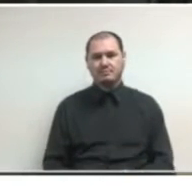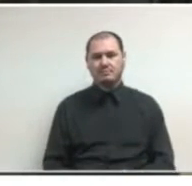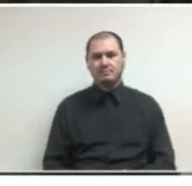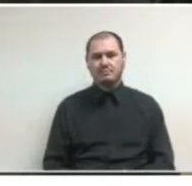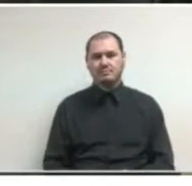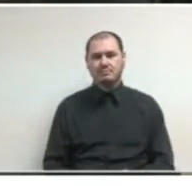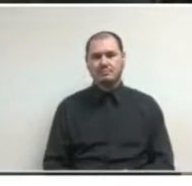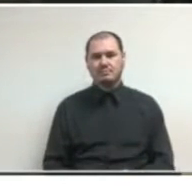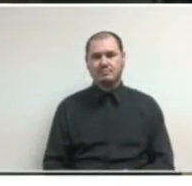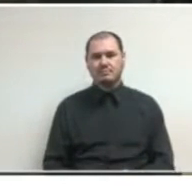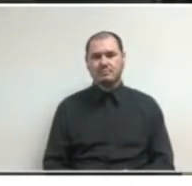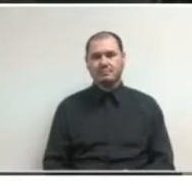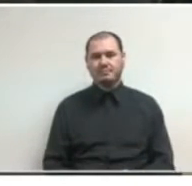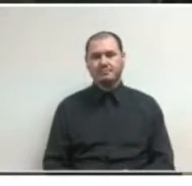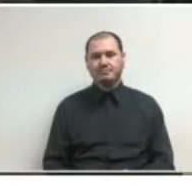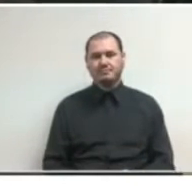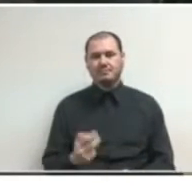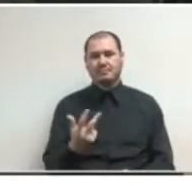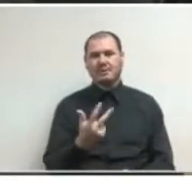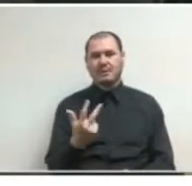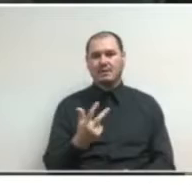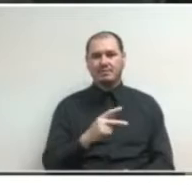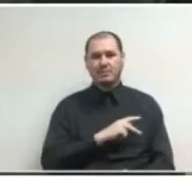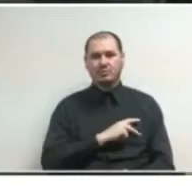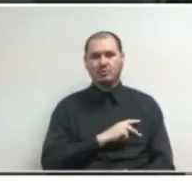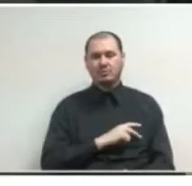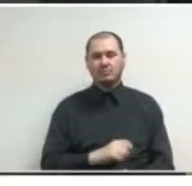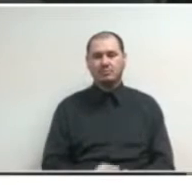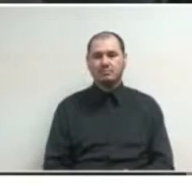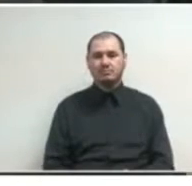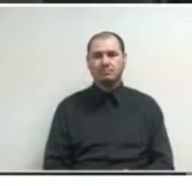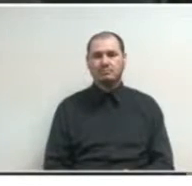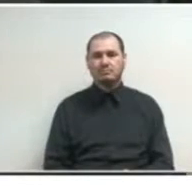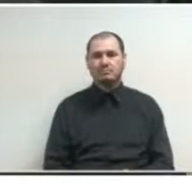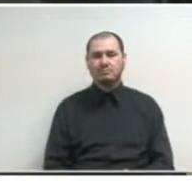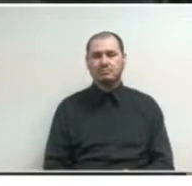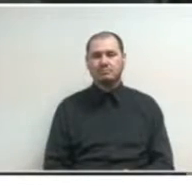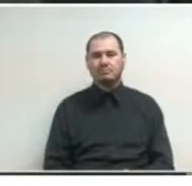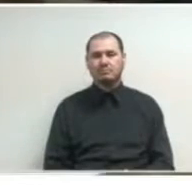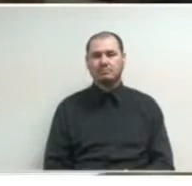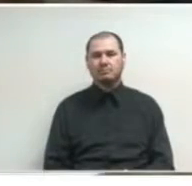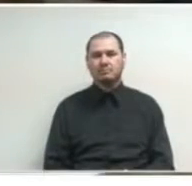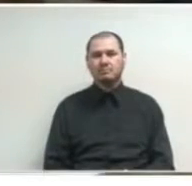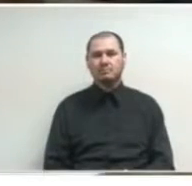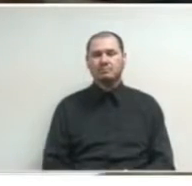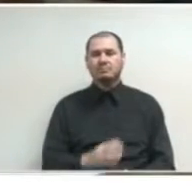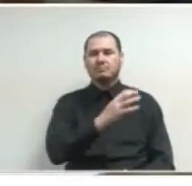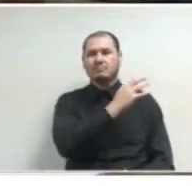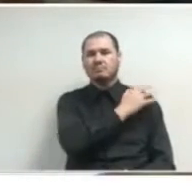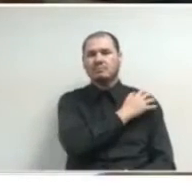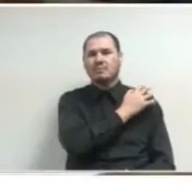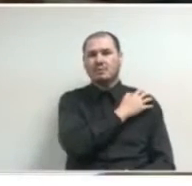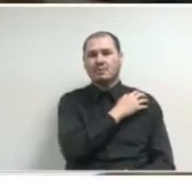pe, ya esa por la vaina, ahí por la mitad de esa cuera, oye, moza, sota, vagina,